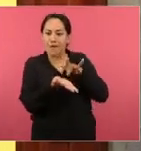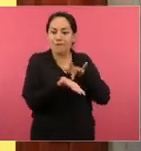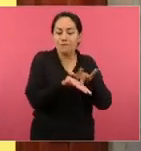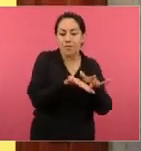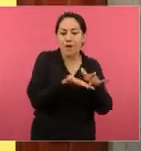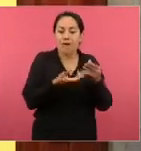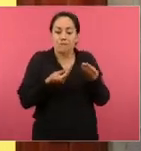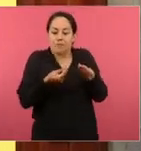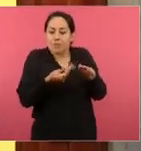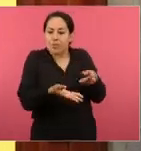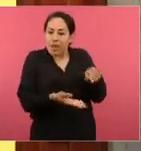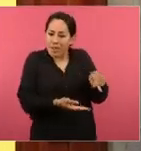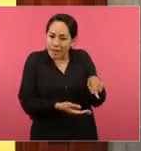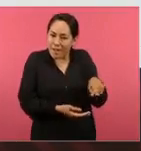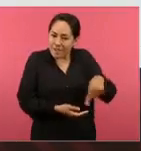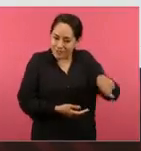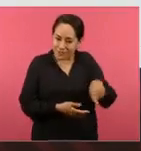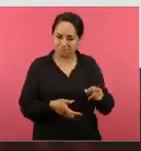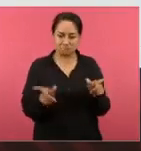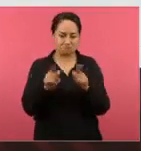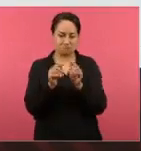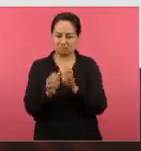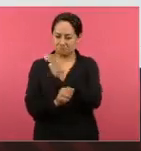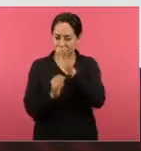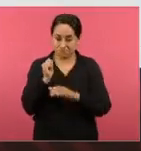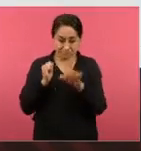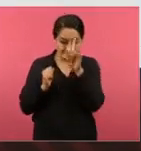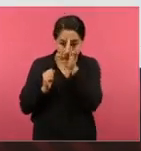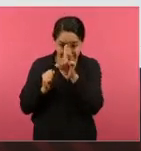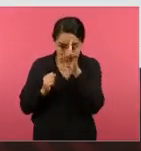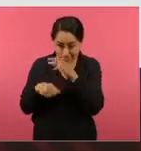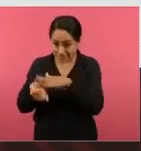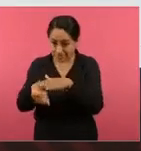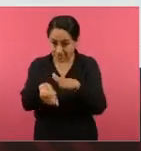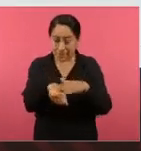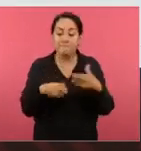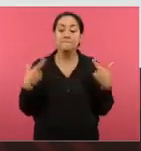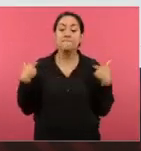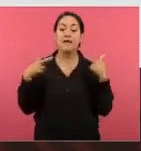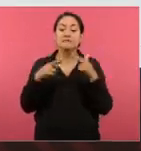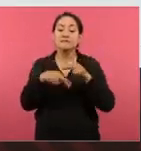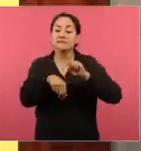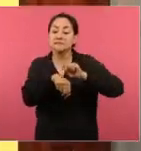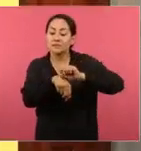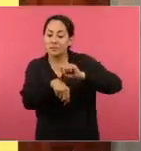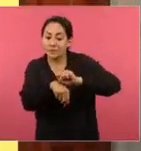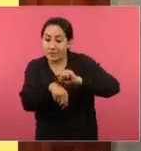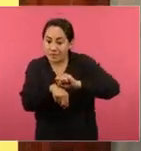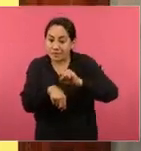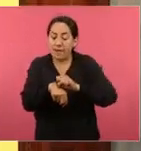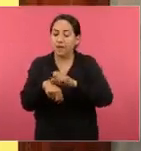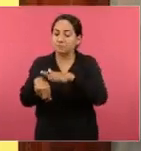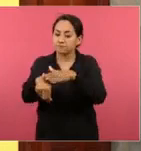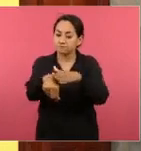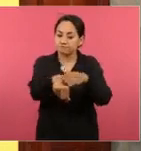participación diciendo, maestros que trabajan en secundaria, en educación básica en lo